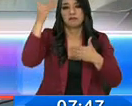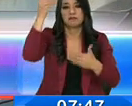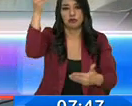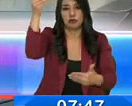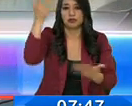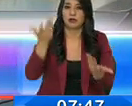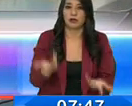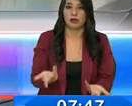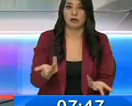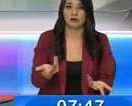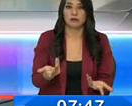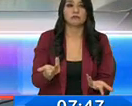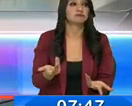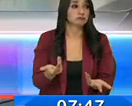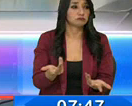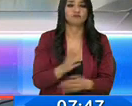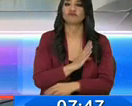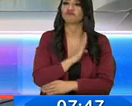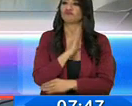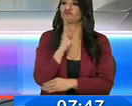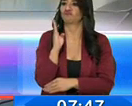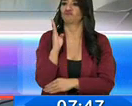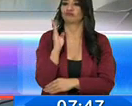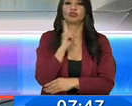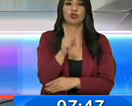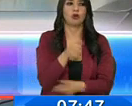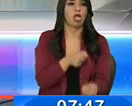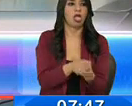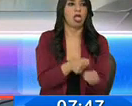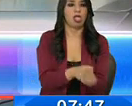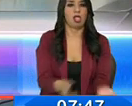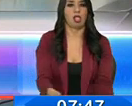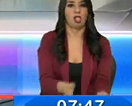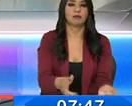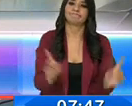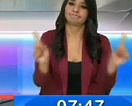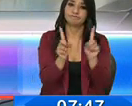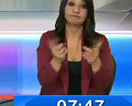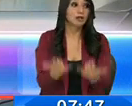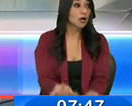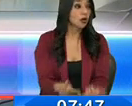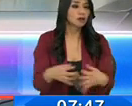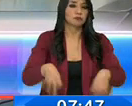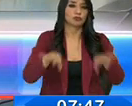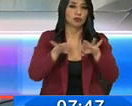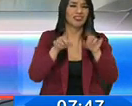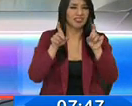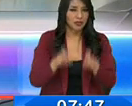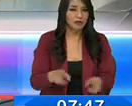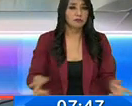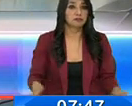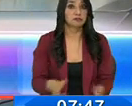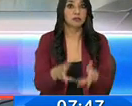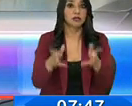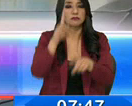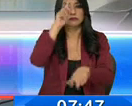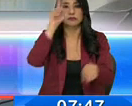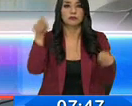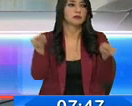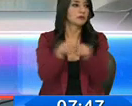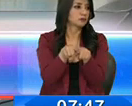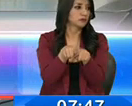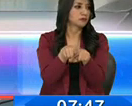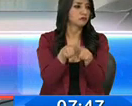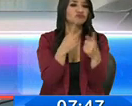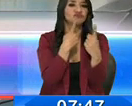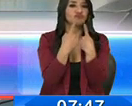lugar de mantener posiciones separadas, lo que sí deberían en este momento y deberíamos promover es un consenso y un adecuado